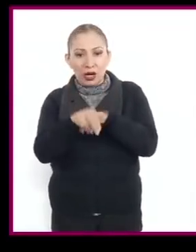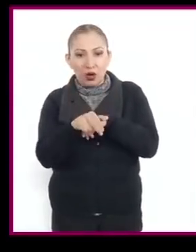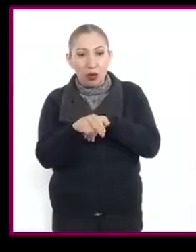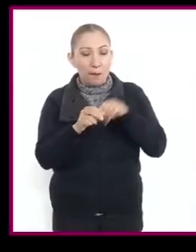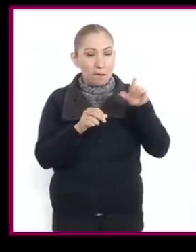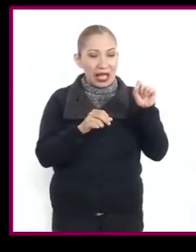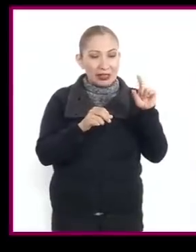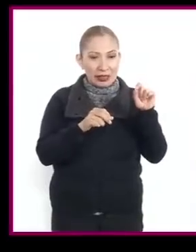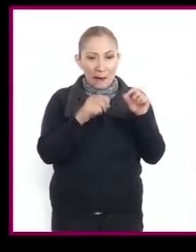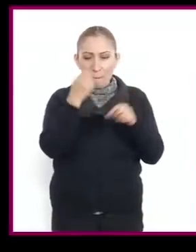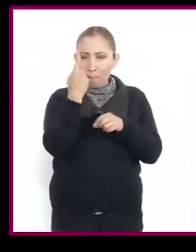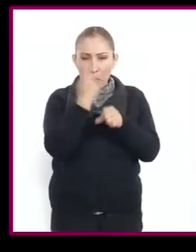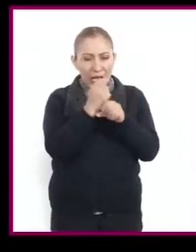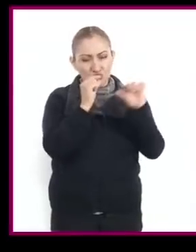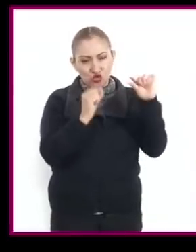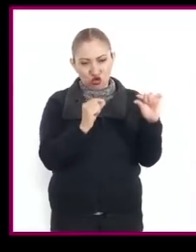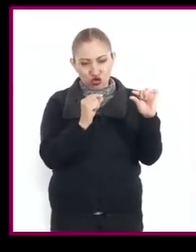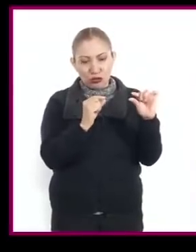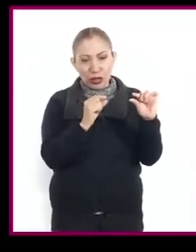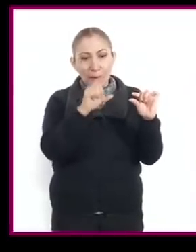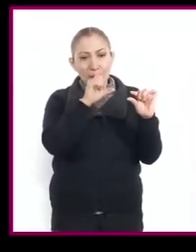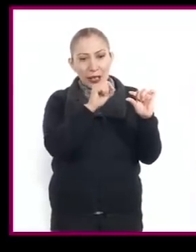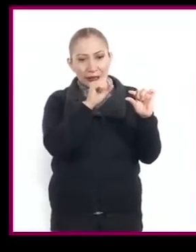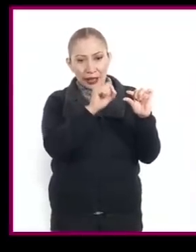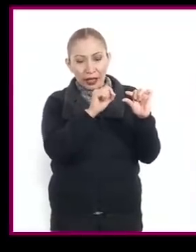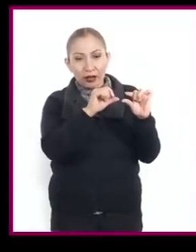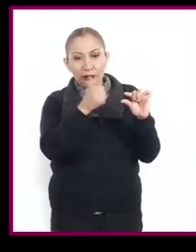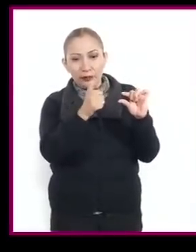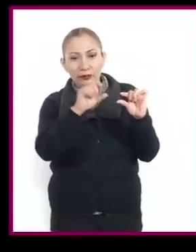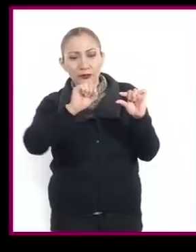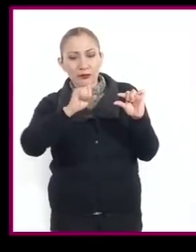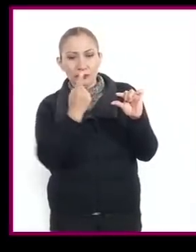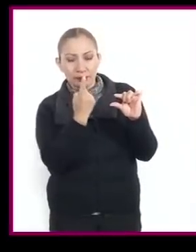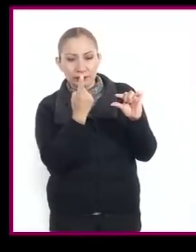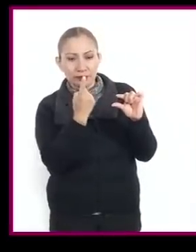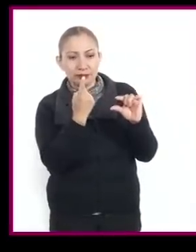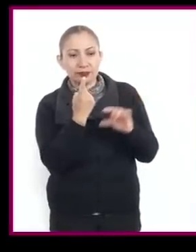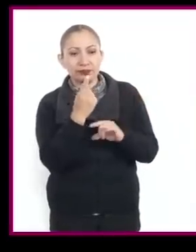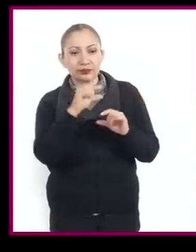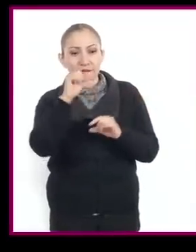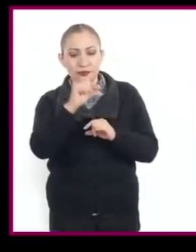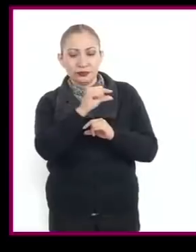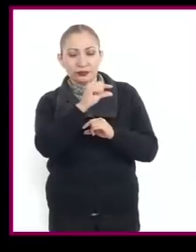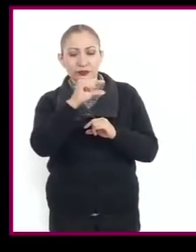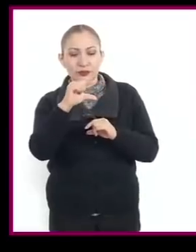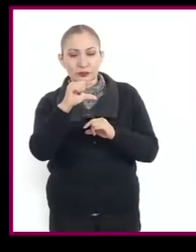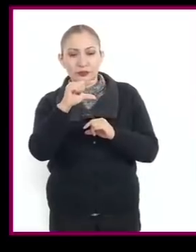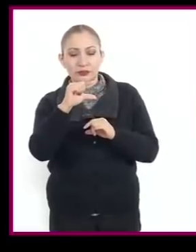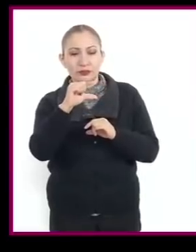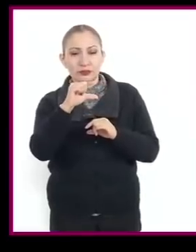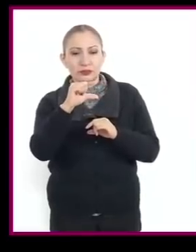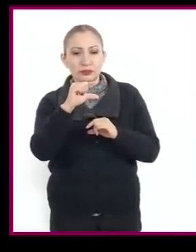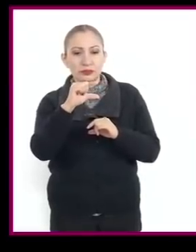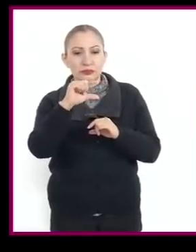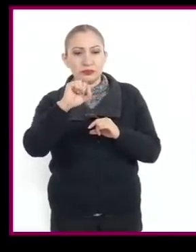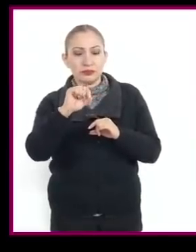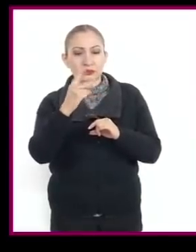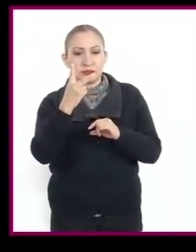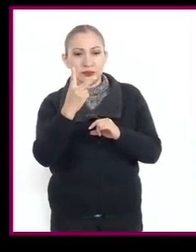aparece es el 20. Ponemos 20. Luego el siguiente es 21. 21. Aquí hay